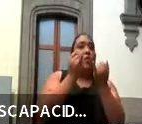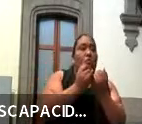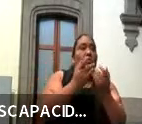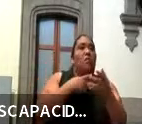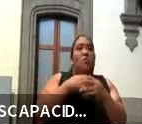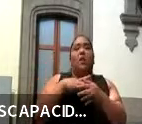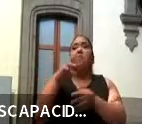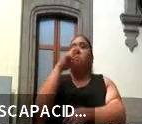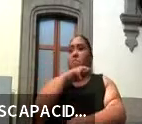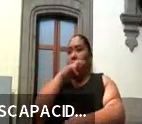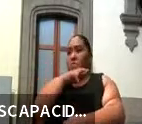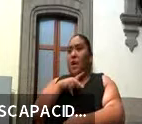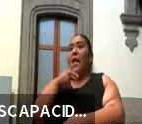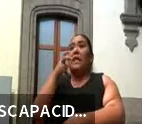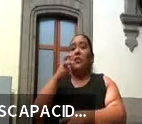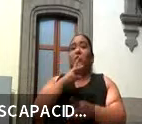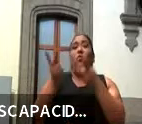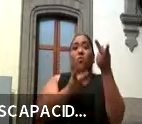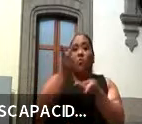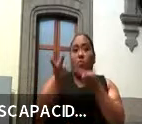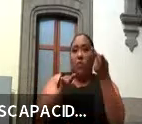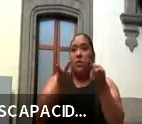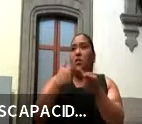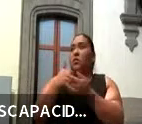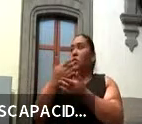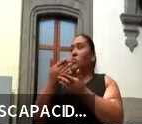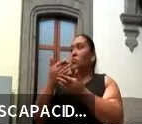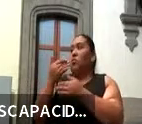de consulta son claves.